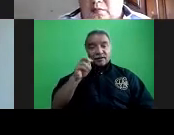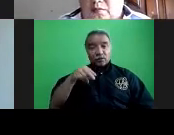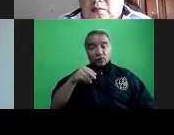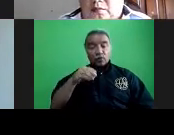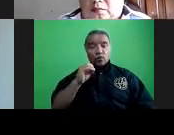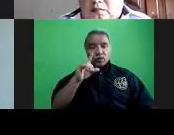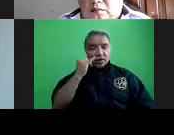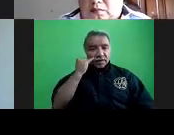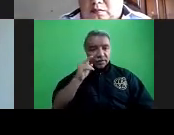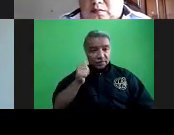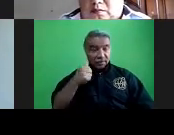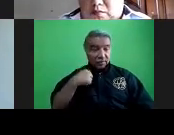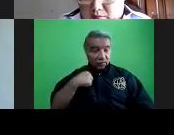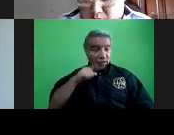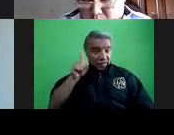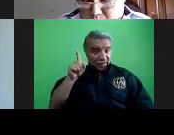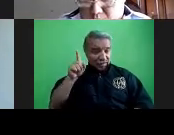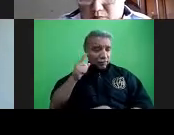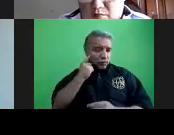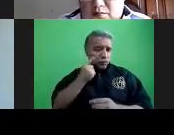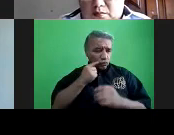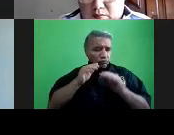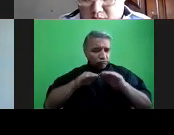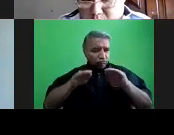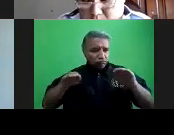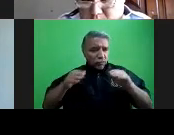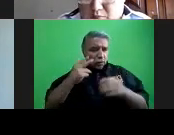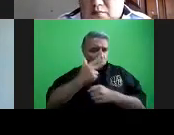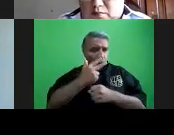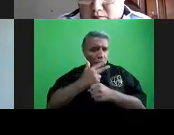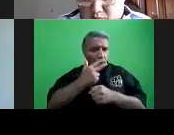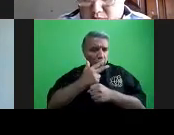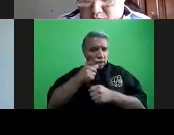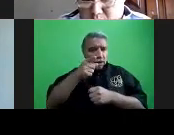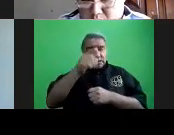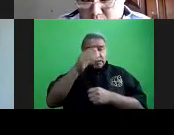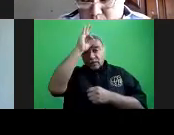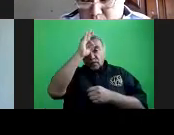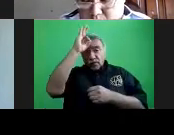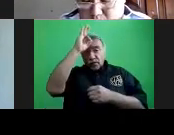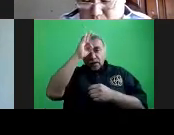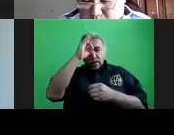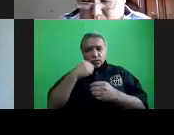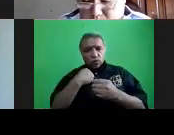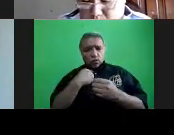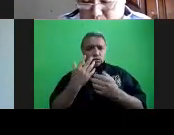la cual era Escuela Fray Pedro Ponce de León. Era una escuela para